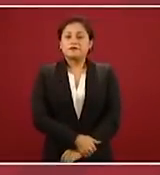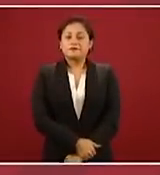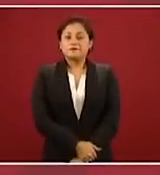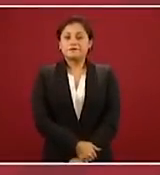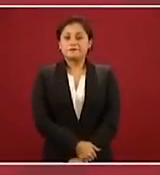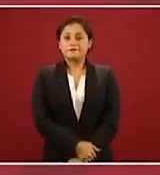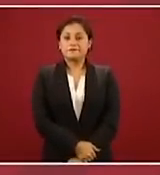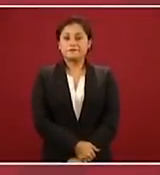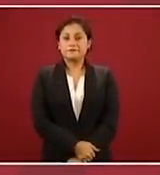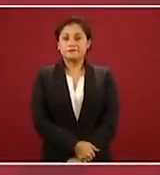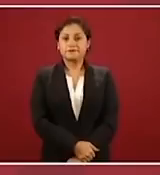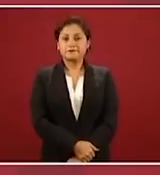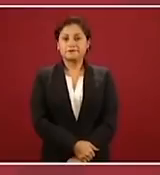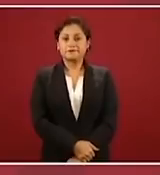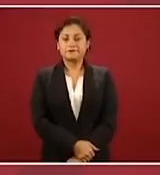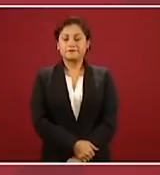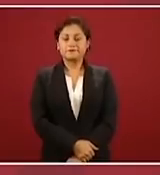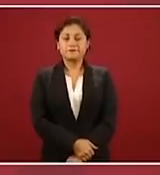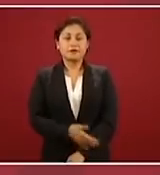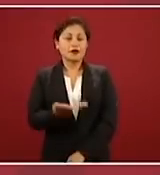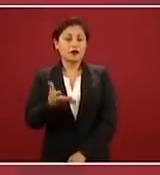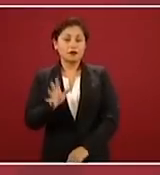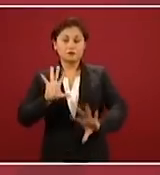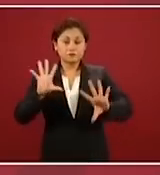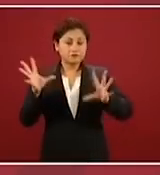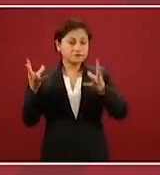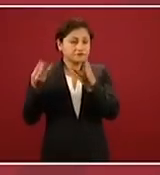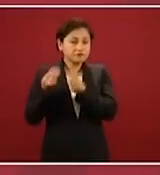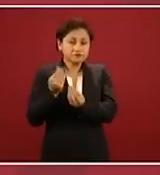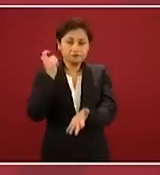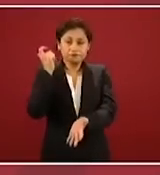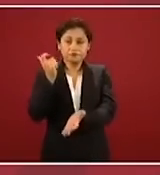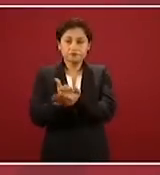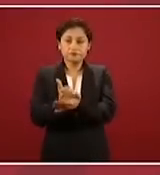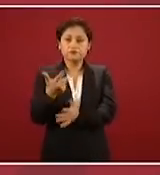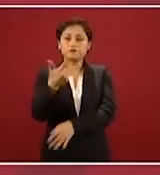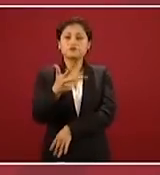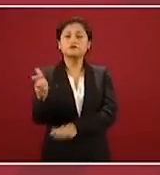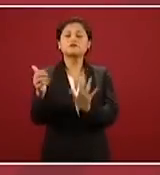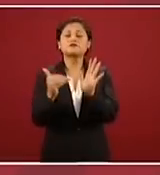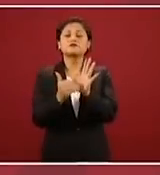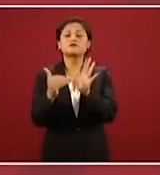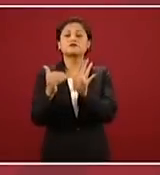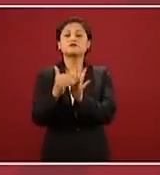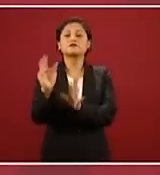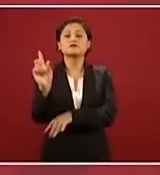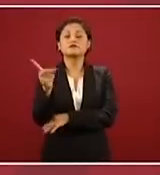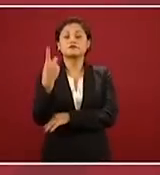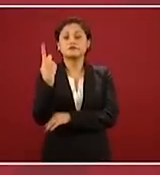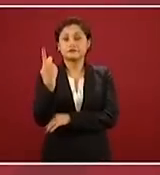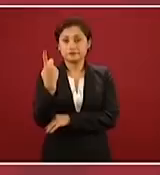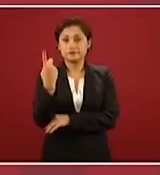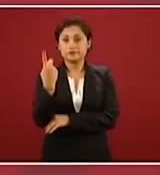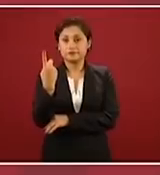se terminaron pagando alrededor de 800 millones de dólares por la planta,